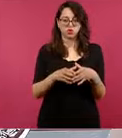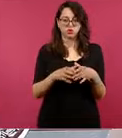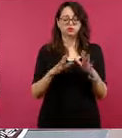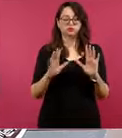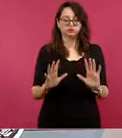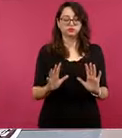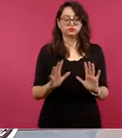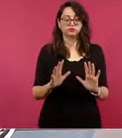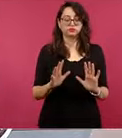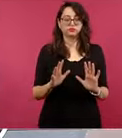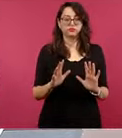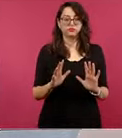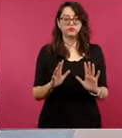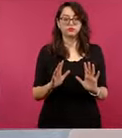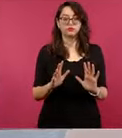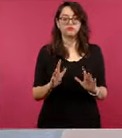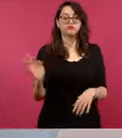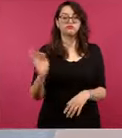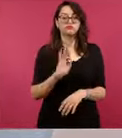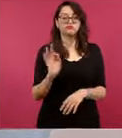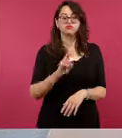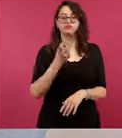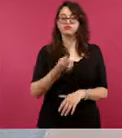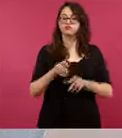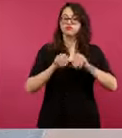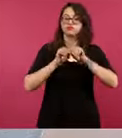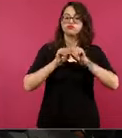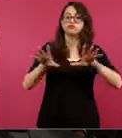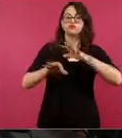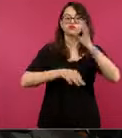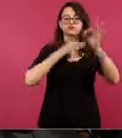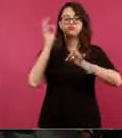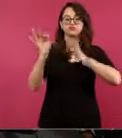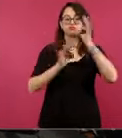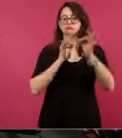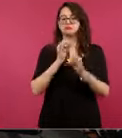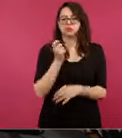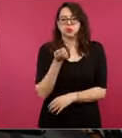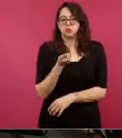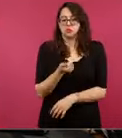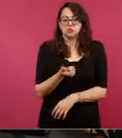no va a salir, no lo van a difundir mucho. No, pero es la portada de la entrevista. ¿Sí?